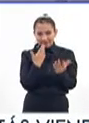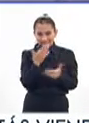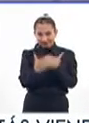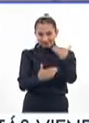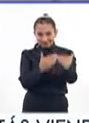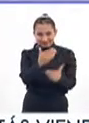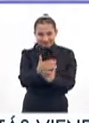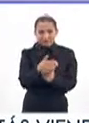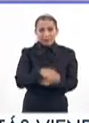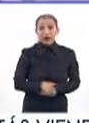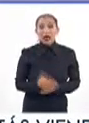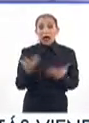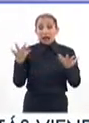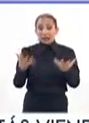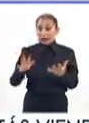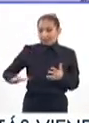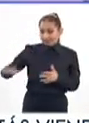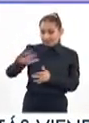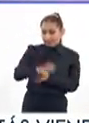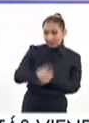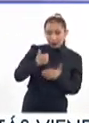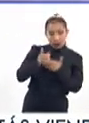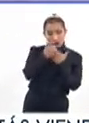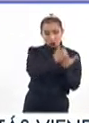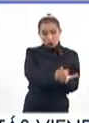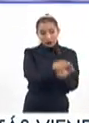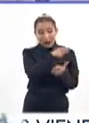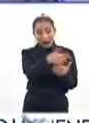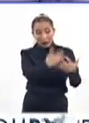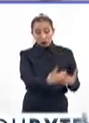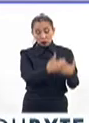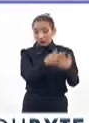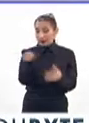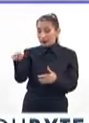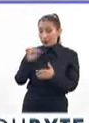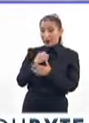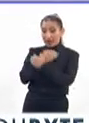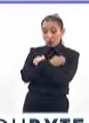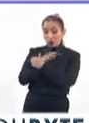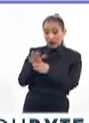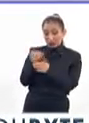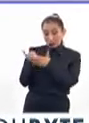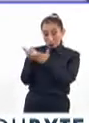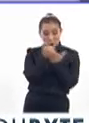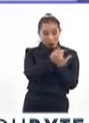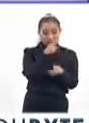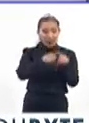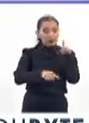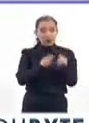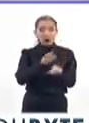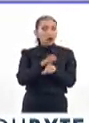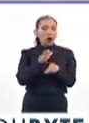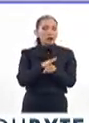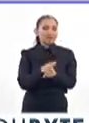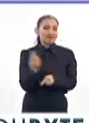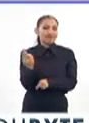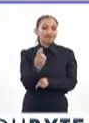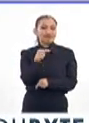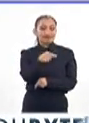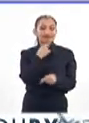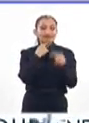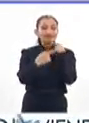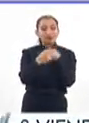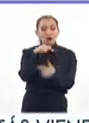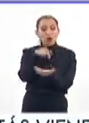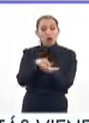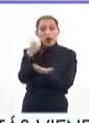poderlas desarrollar. Lograr las condiciones que favorezcan tanto a la industria como al sistema educativo depende en gran medida de la gestión